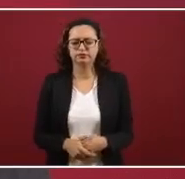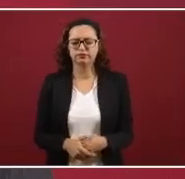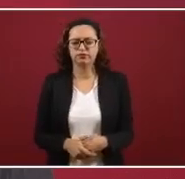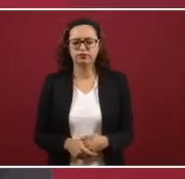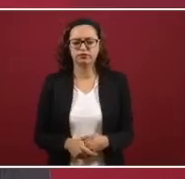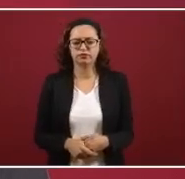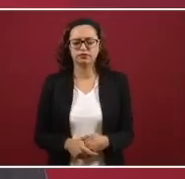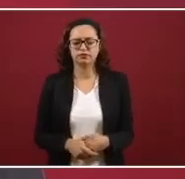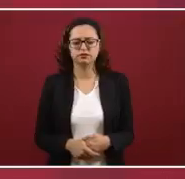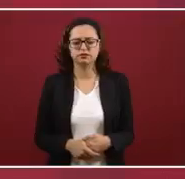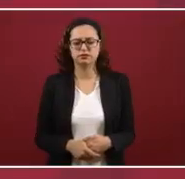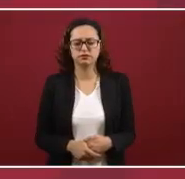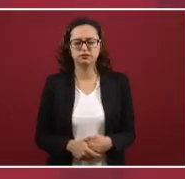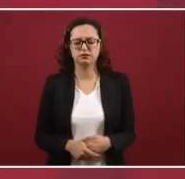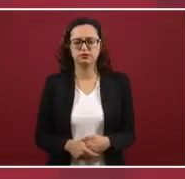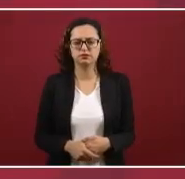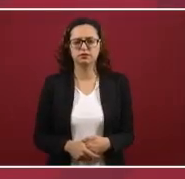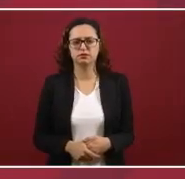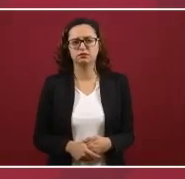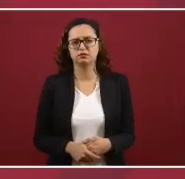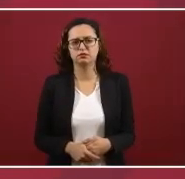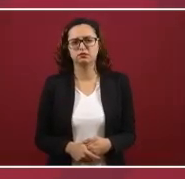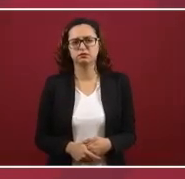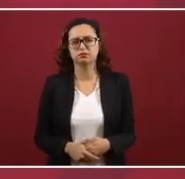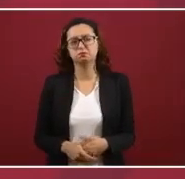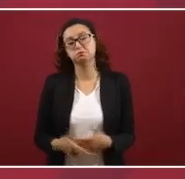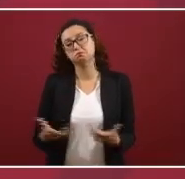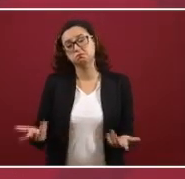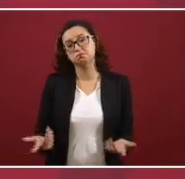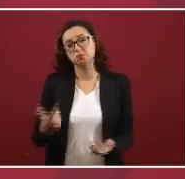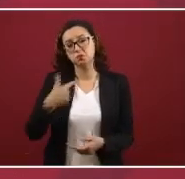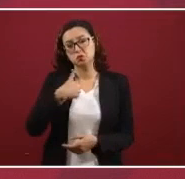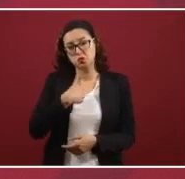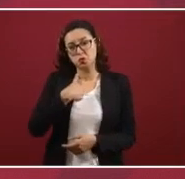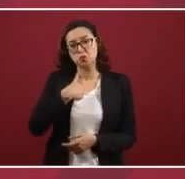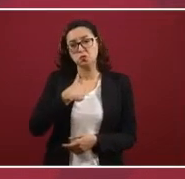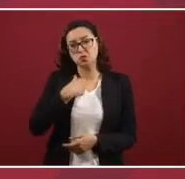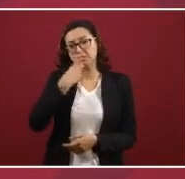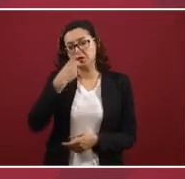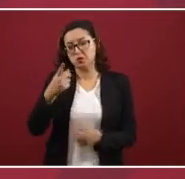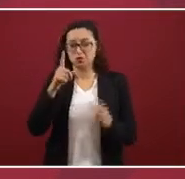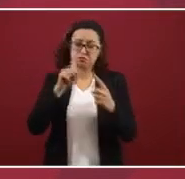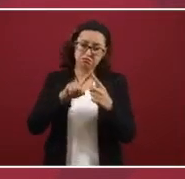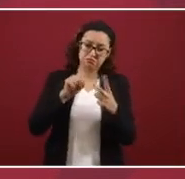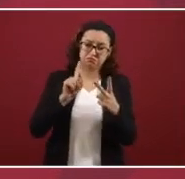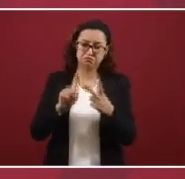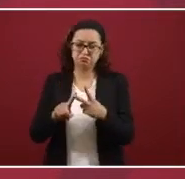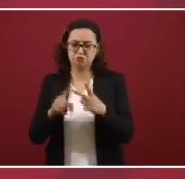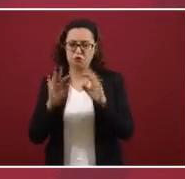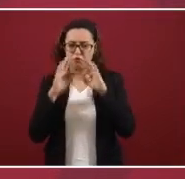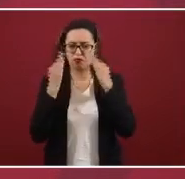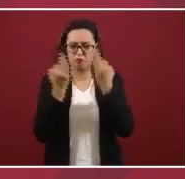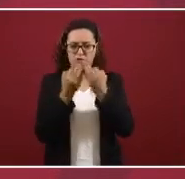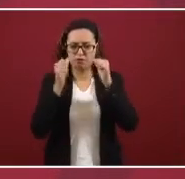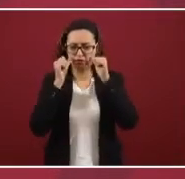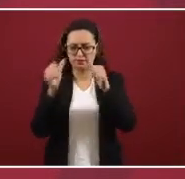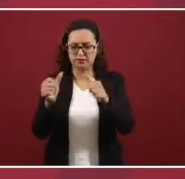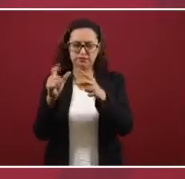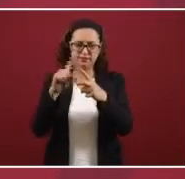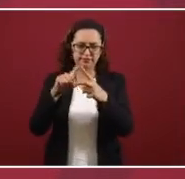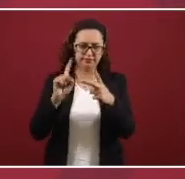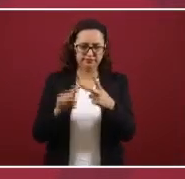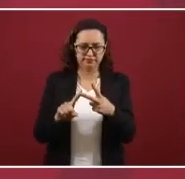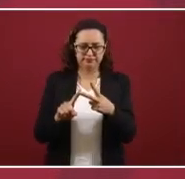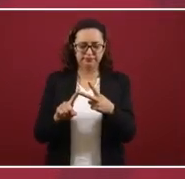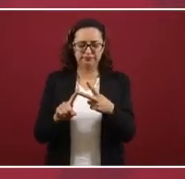Entonces, yo les diría que hay dos formas de atención